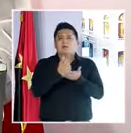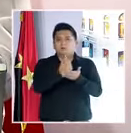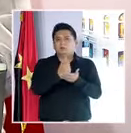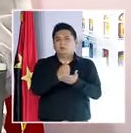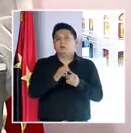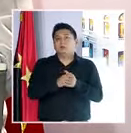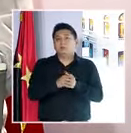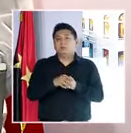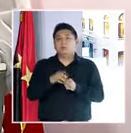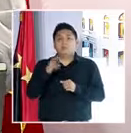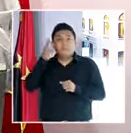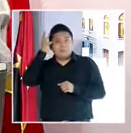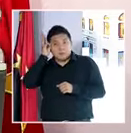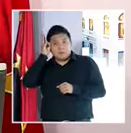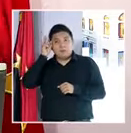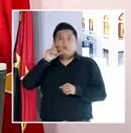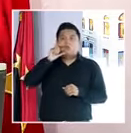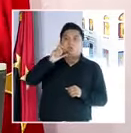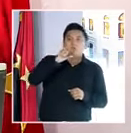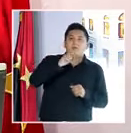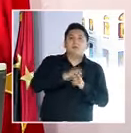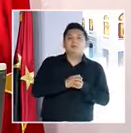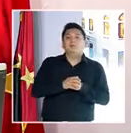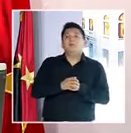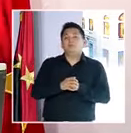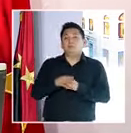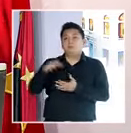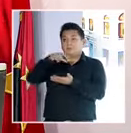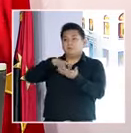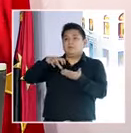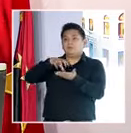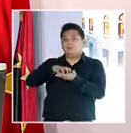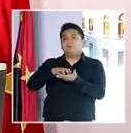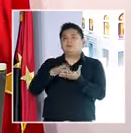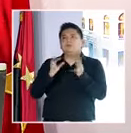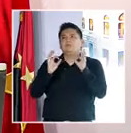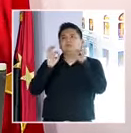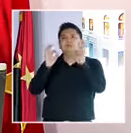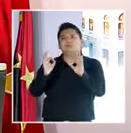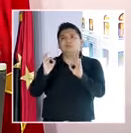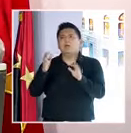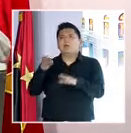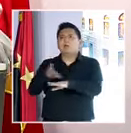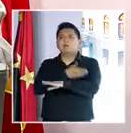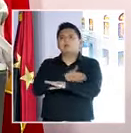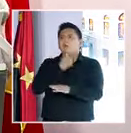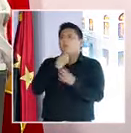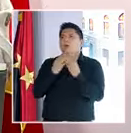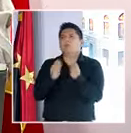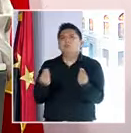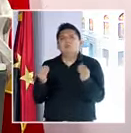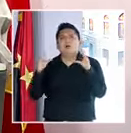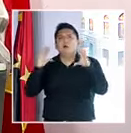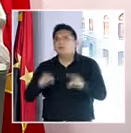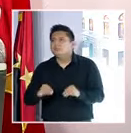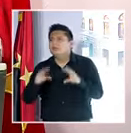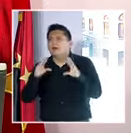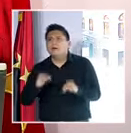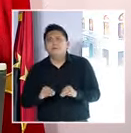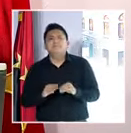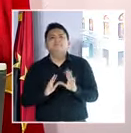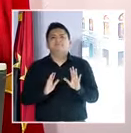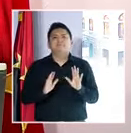significa para Cúcuta, para Patios y Villa del Rosario la garantía del agua potable por